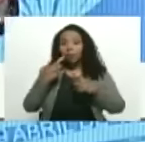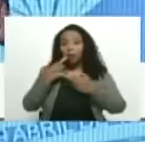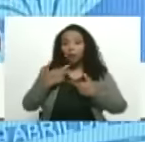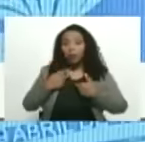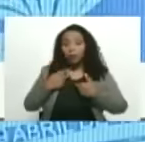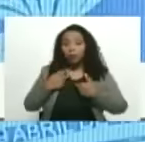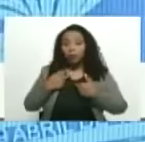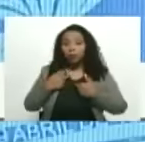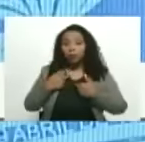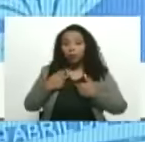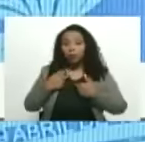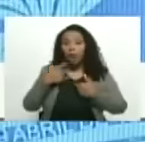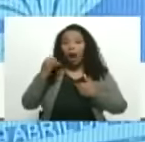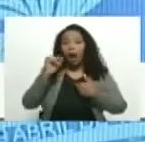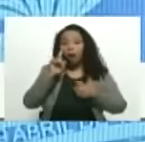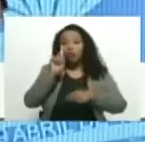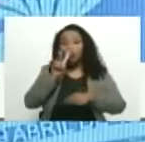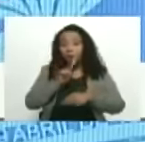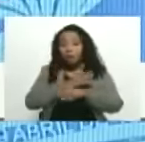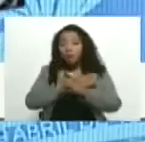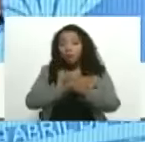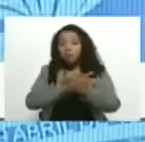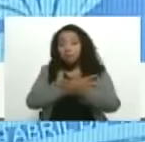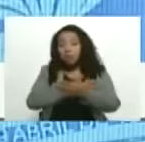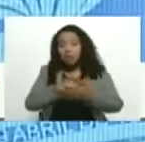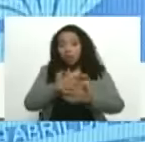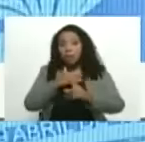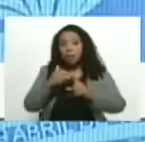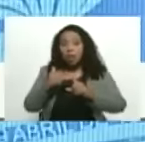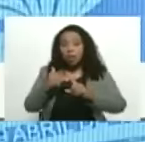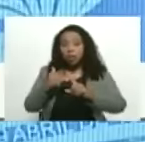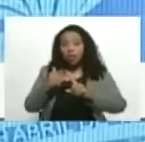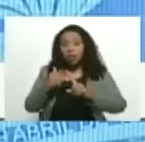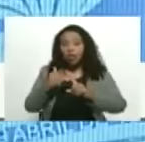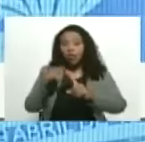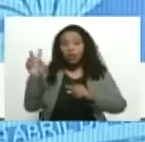Hay 2,5 millones de venezolanos que tienen derecho a saber por qué pusieron su nombre.